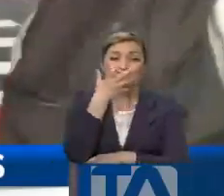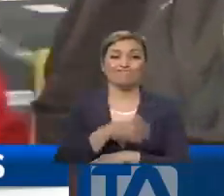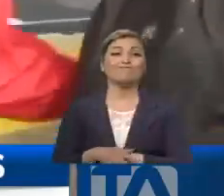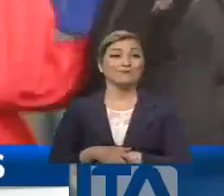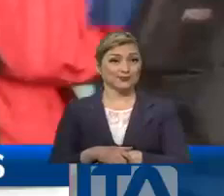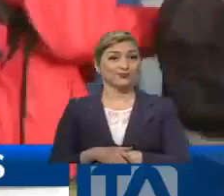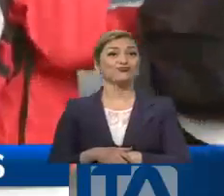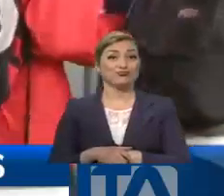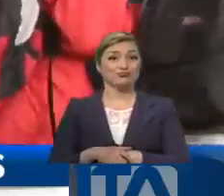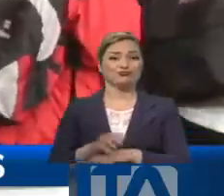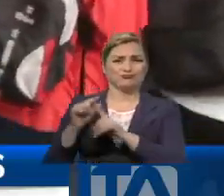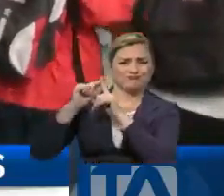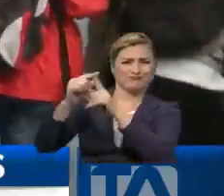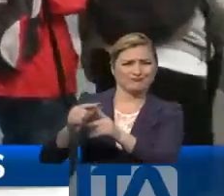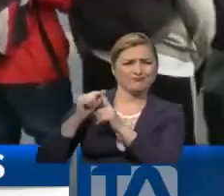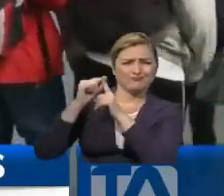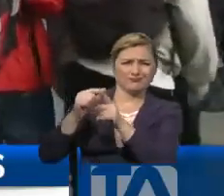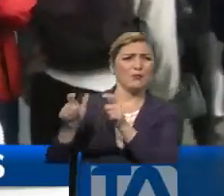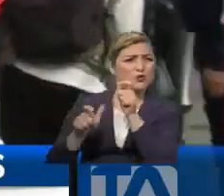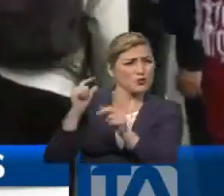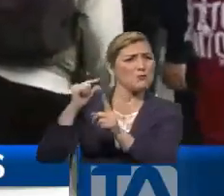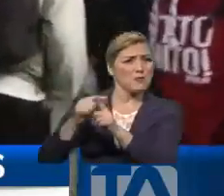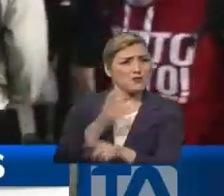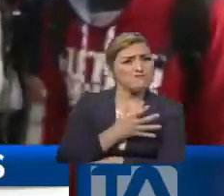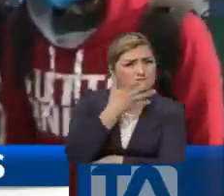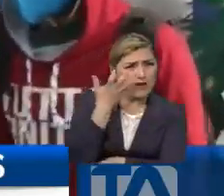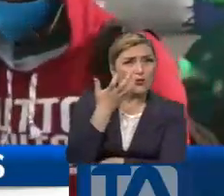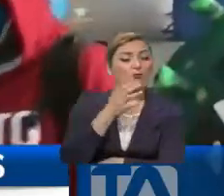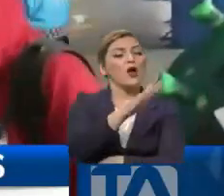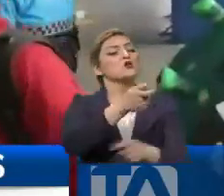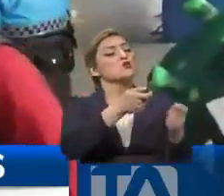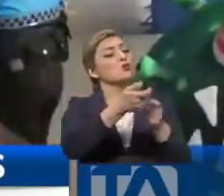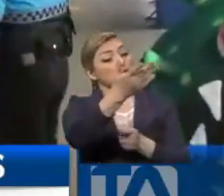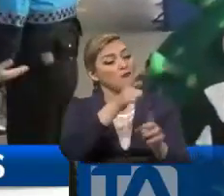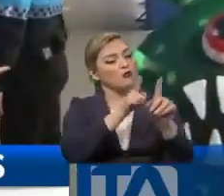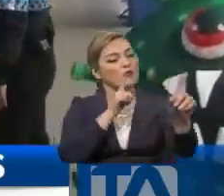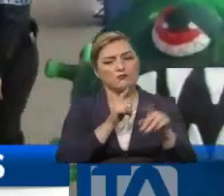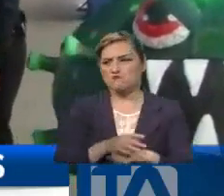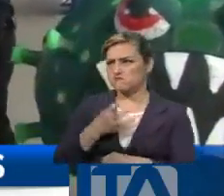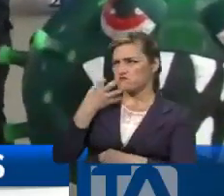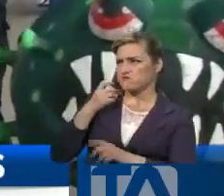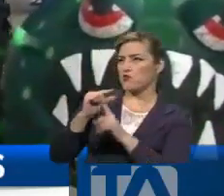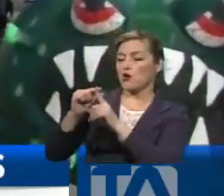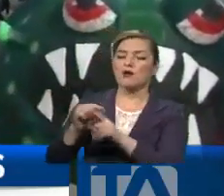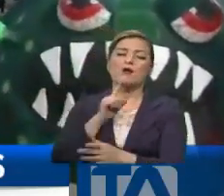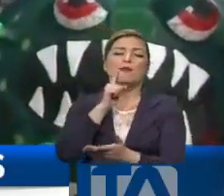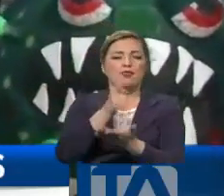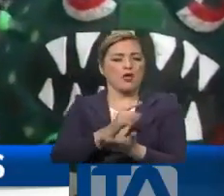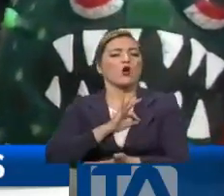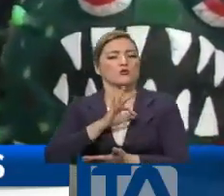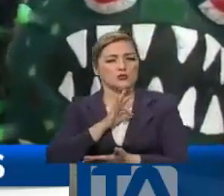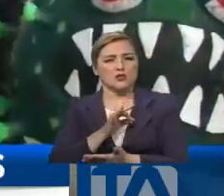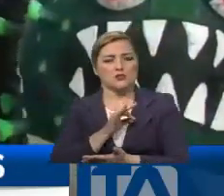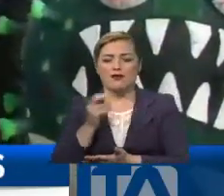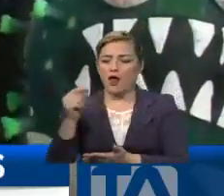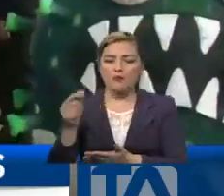Existen agresiones verbales en donde le molesta a los ciudadanos. Estamos nosotros conscientes de que necesitan trasladarse demasiado